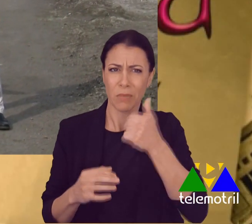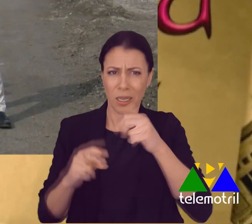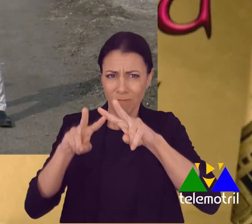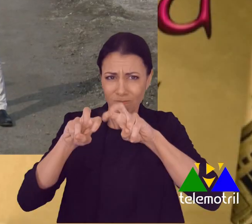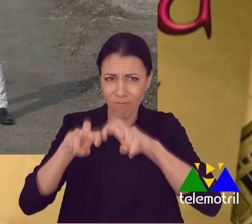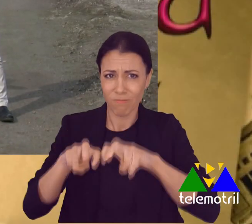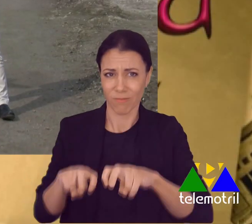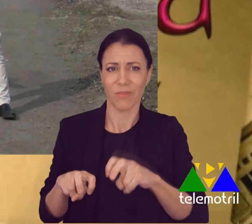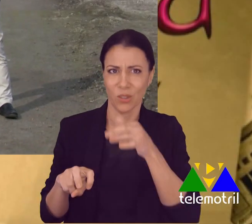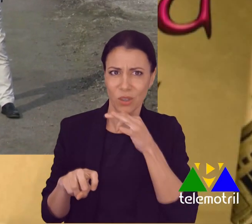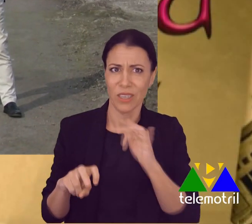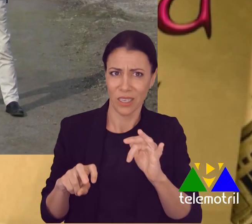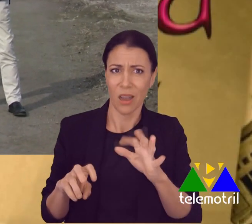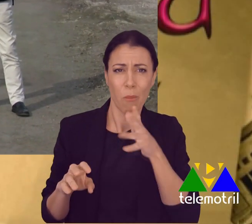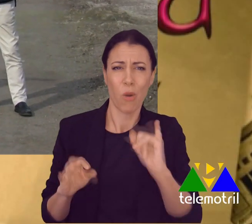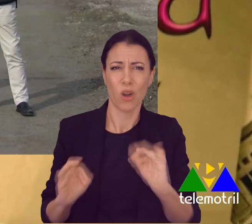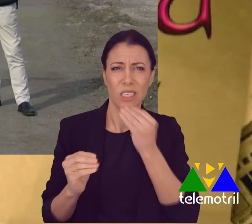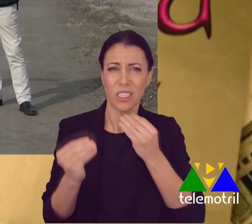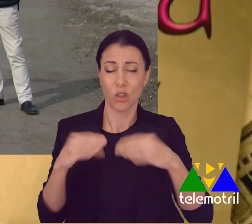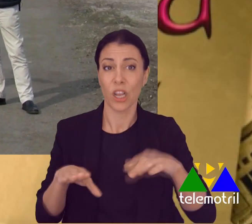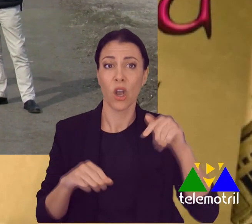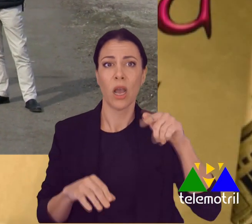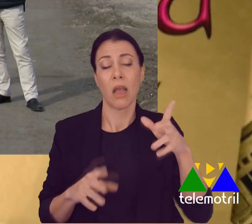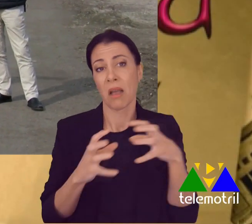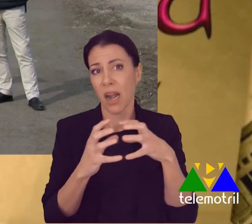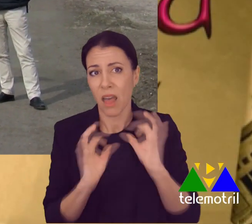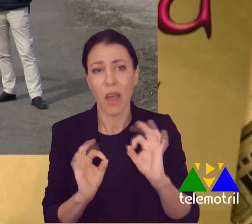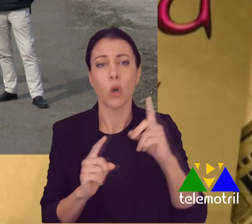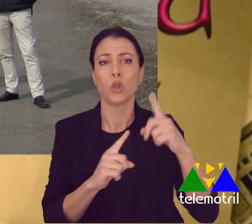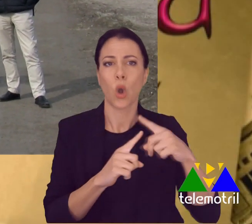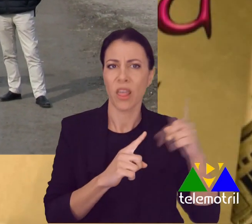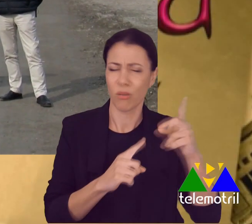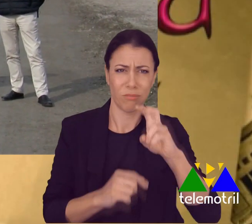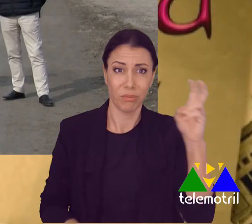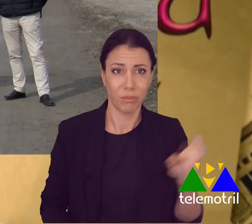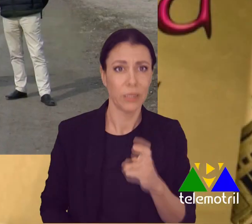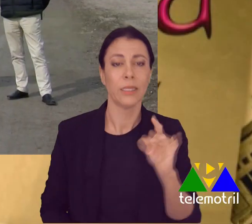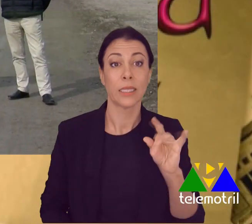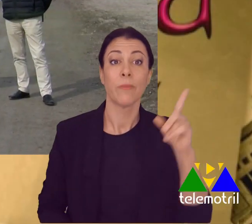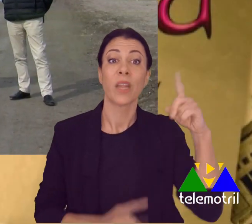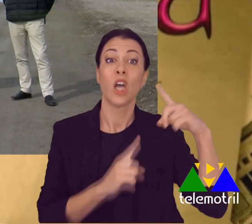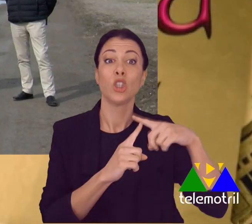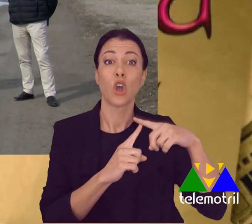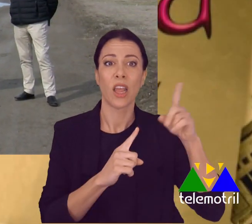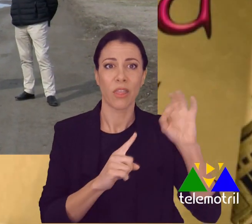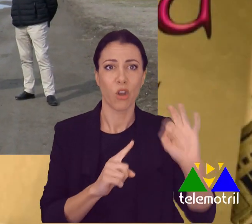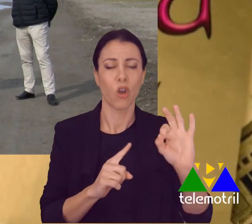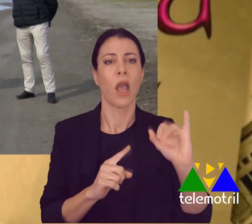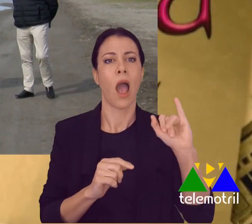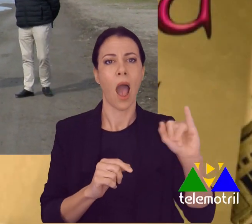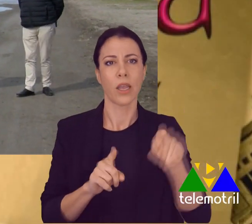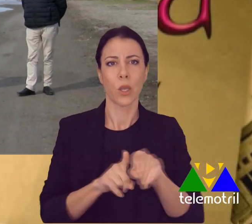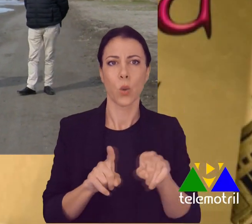nivel de archivos históricos, tanto en Granada, Casellería, como Toledo, etcétera, ¿no? En Toledo están los archivos de la